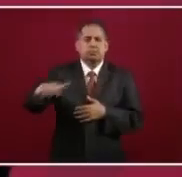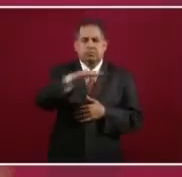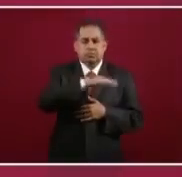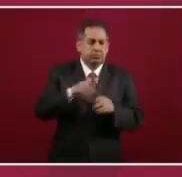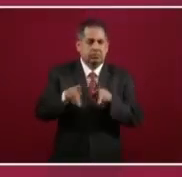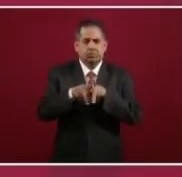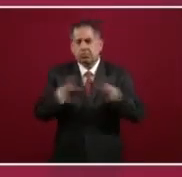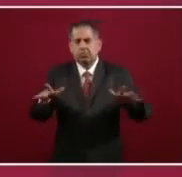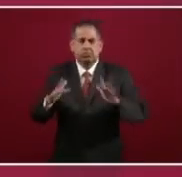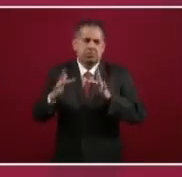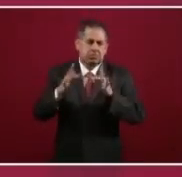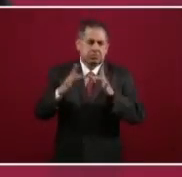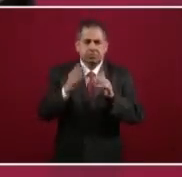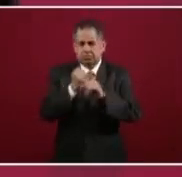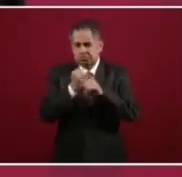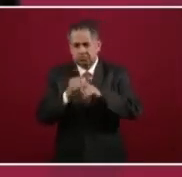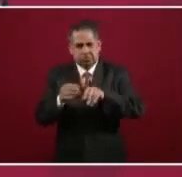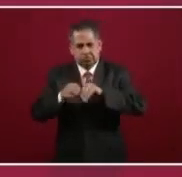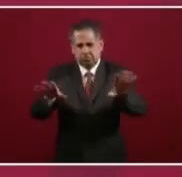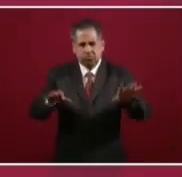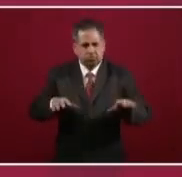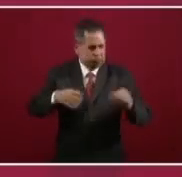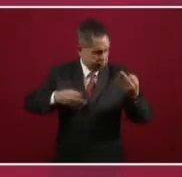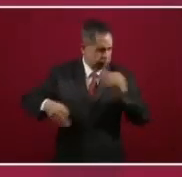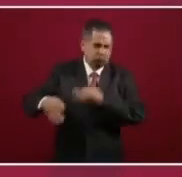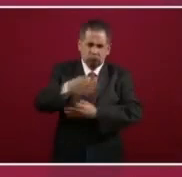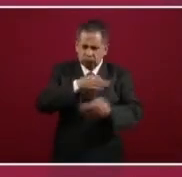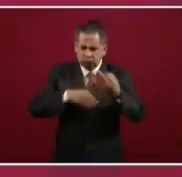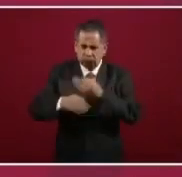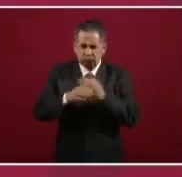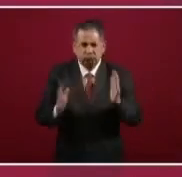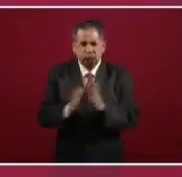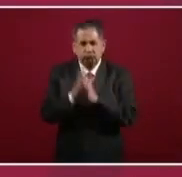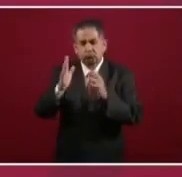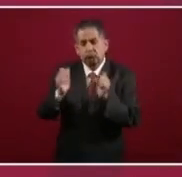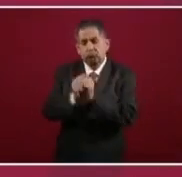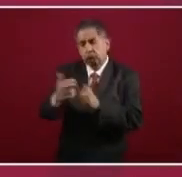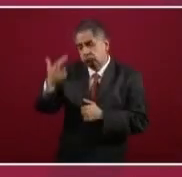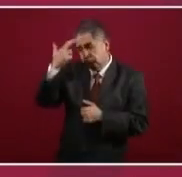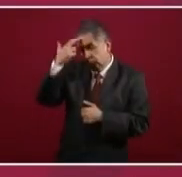las redes sociales que todos podamos argumentar